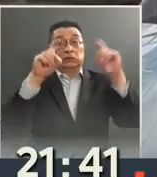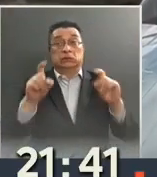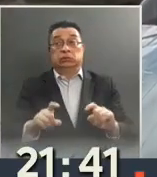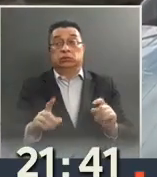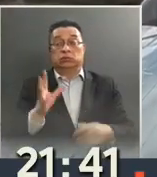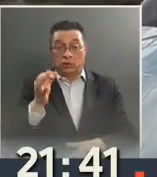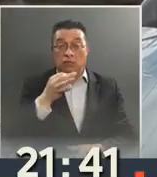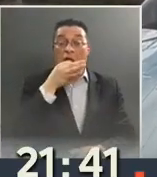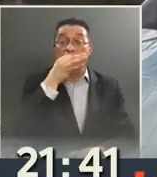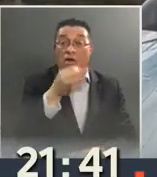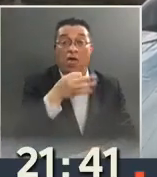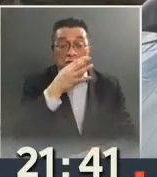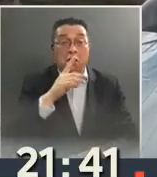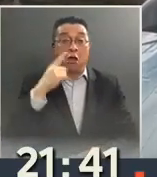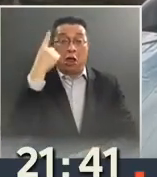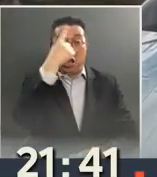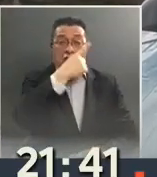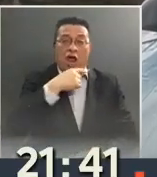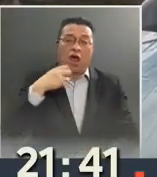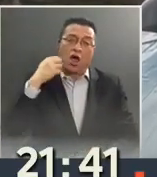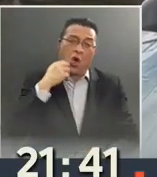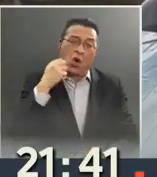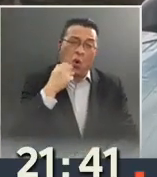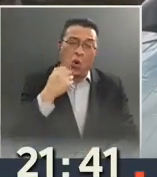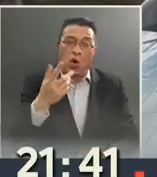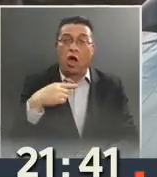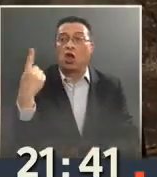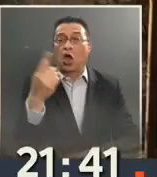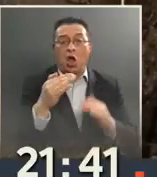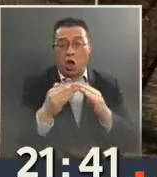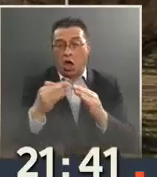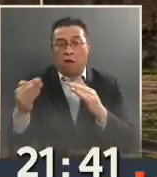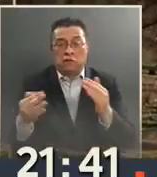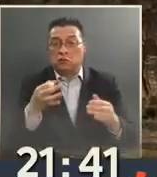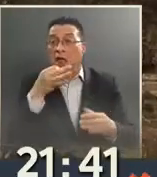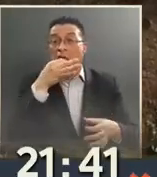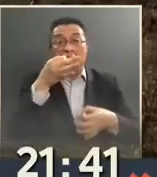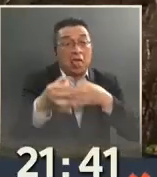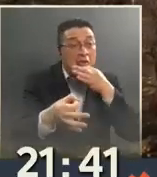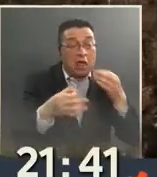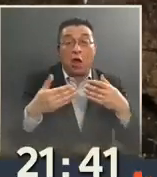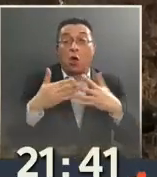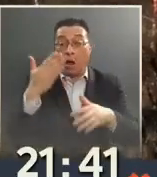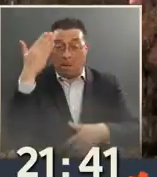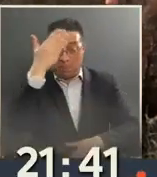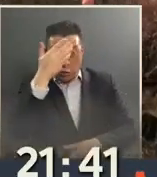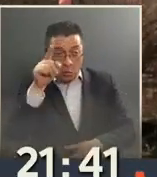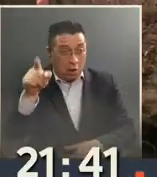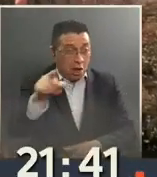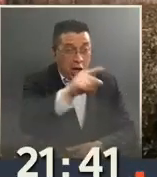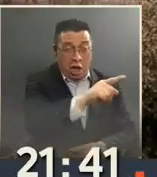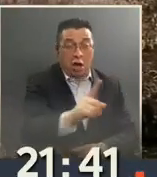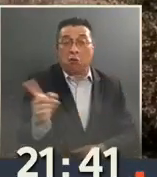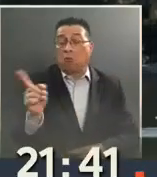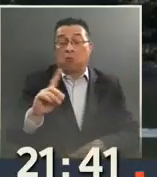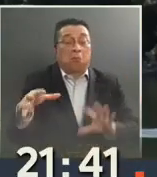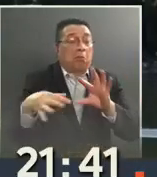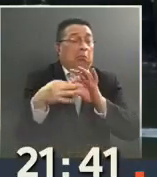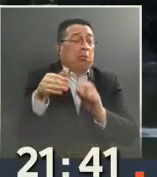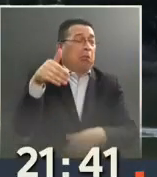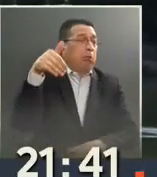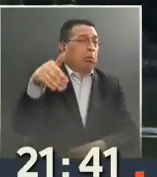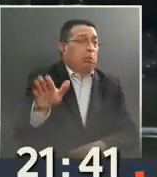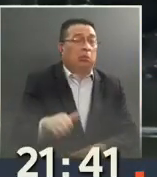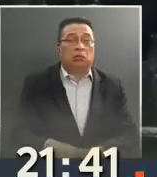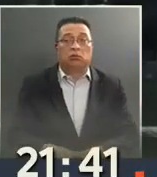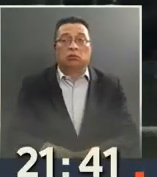un desparpajo increíble, que todo lo que los vecinos puedan decir o las preocupaciones de salud no son vinculantes. Que